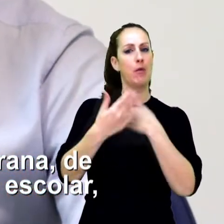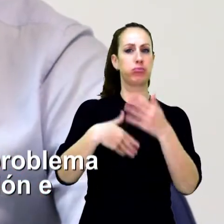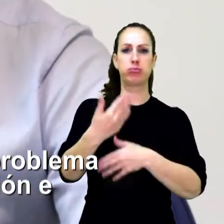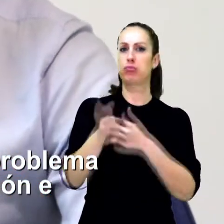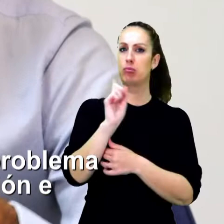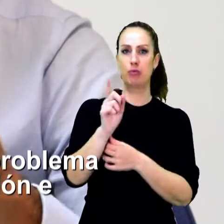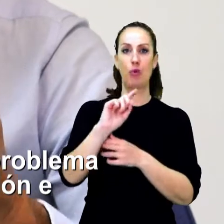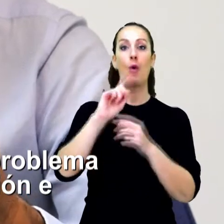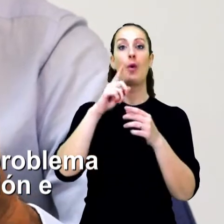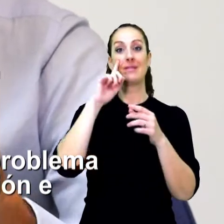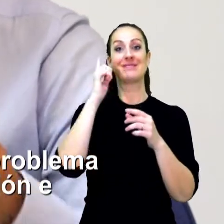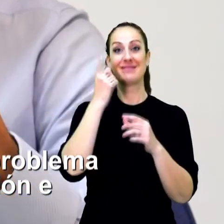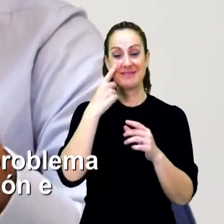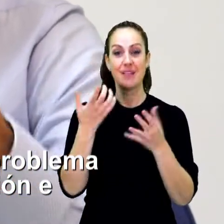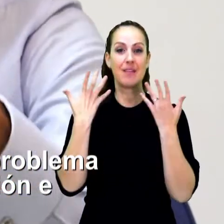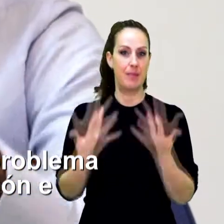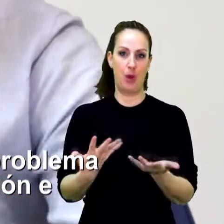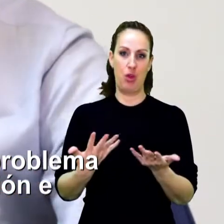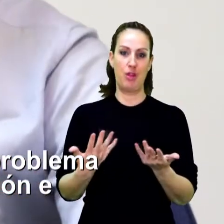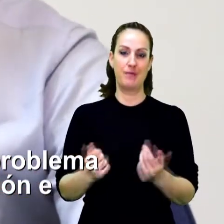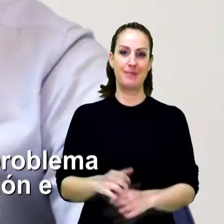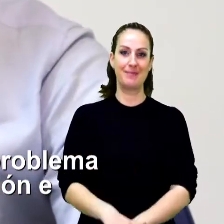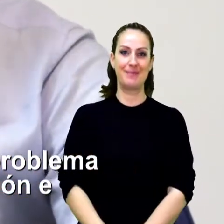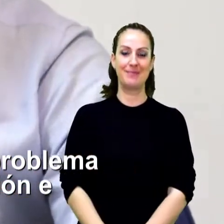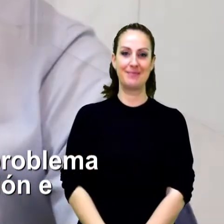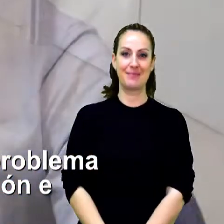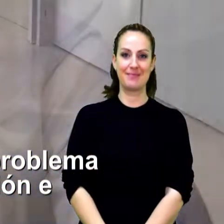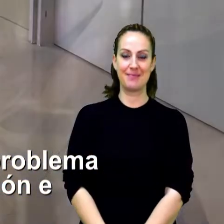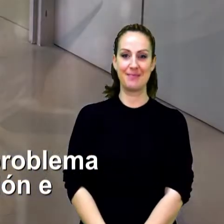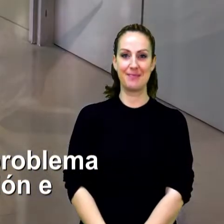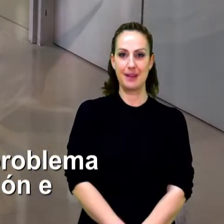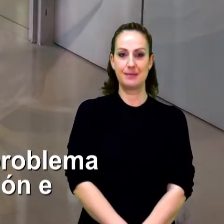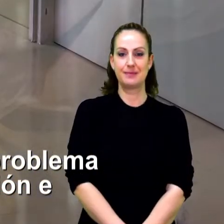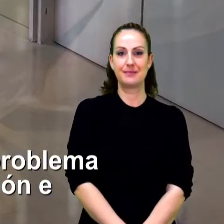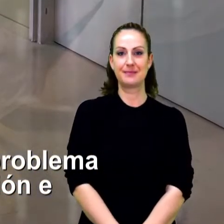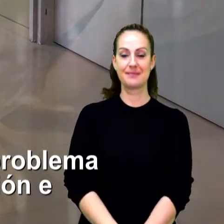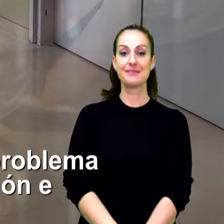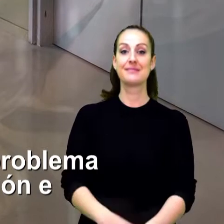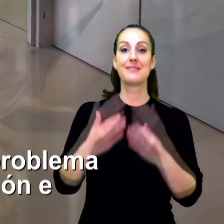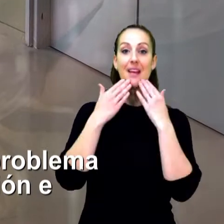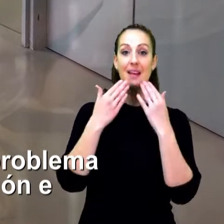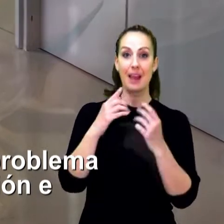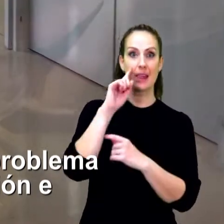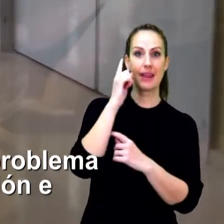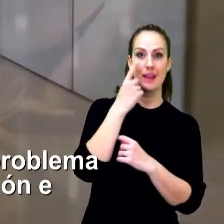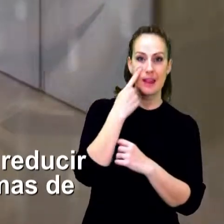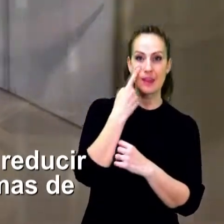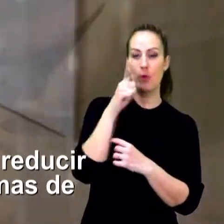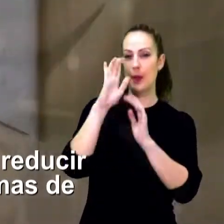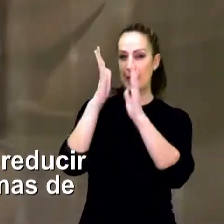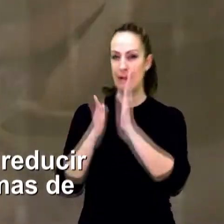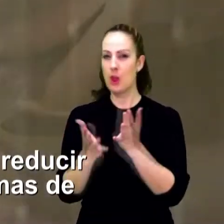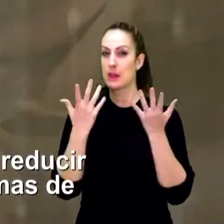el mundo escolar, que seamos capaces de poder afrontar el problema lo antes posible. Esta temprana detección